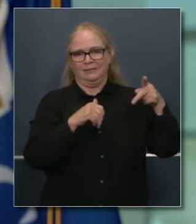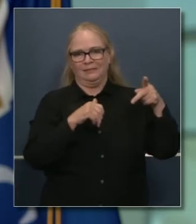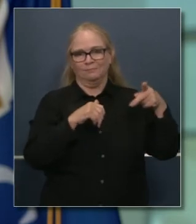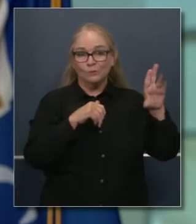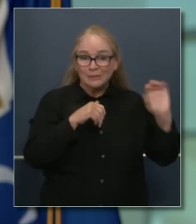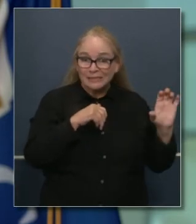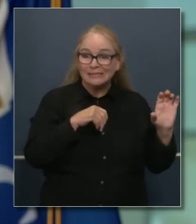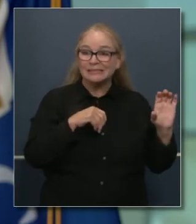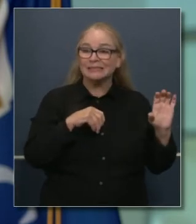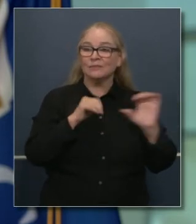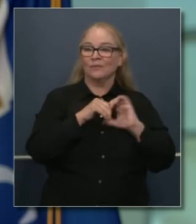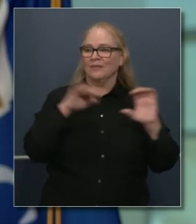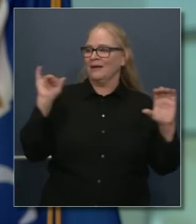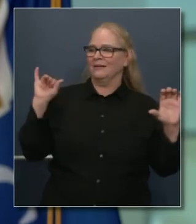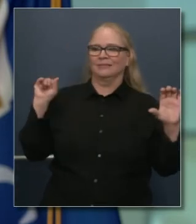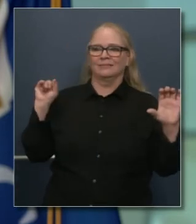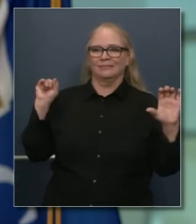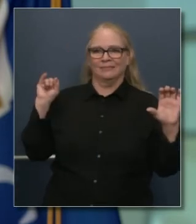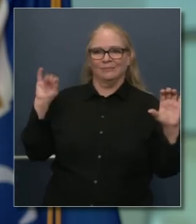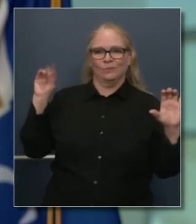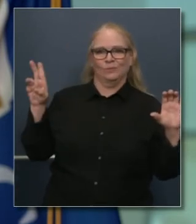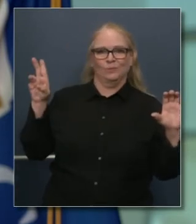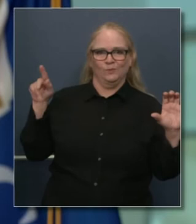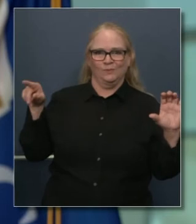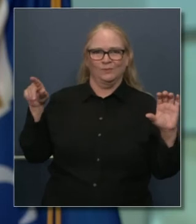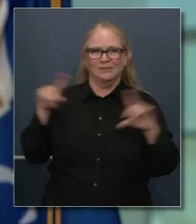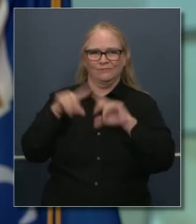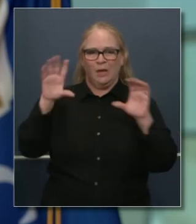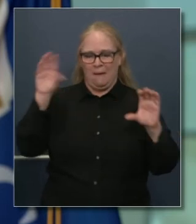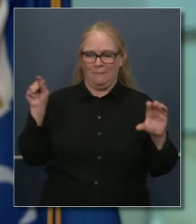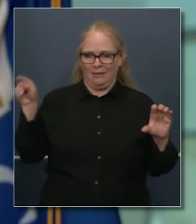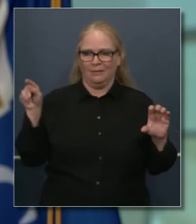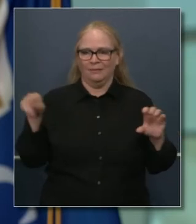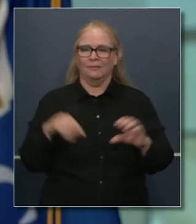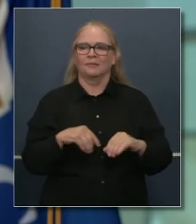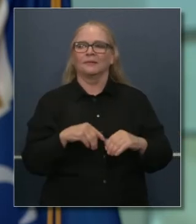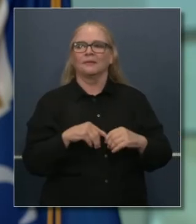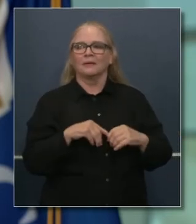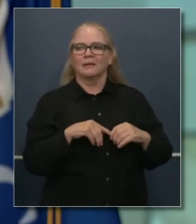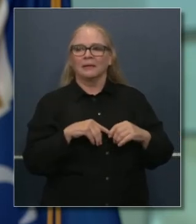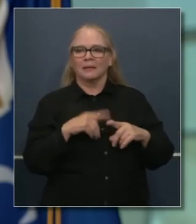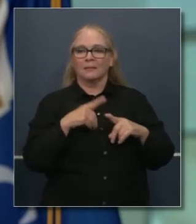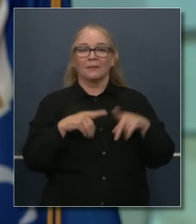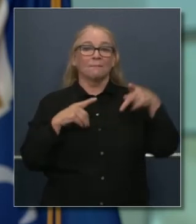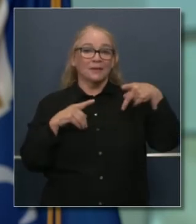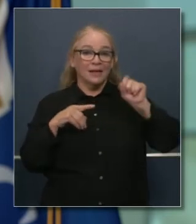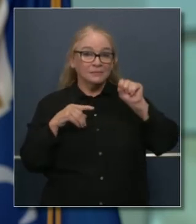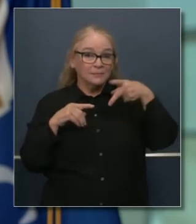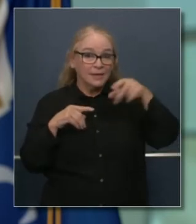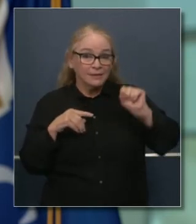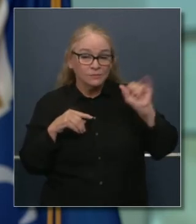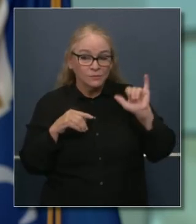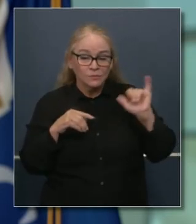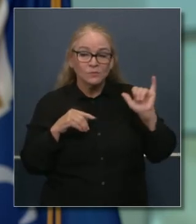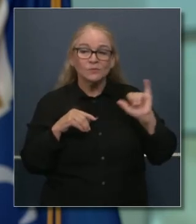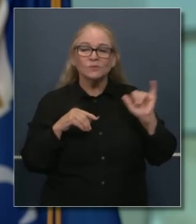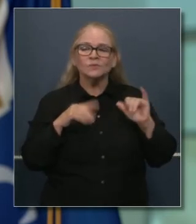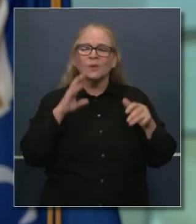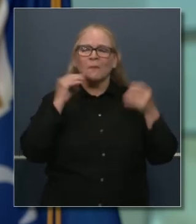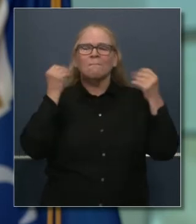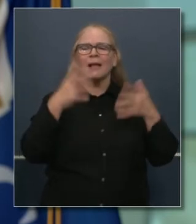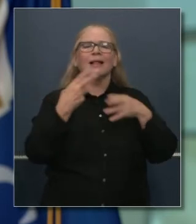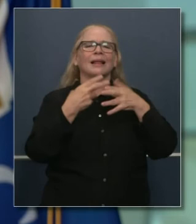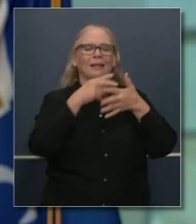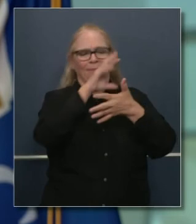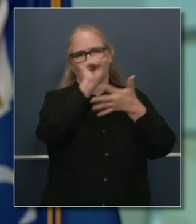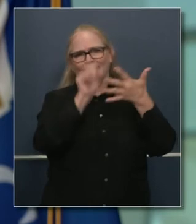los pagarés por sobre los programas de sps dice que jobs csps espero que no